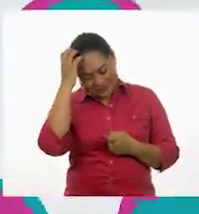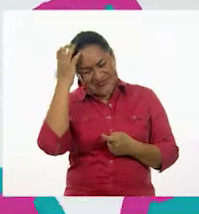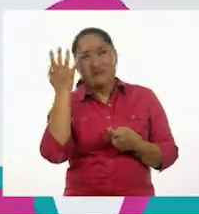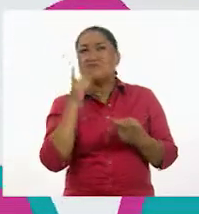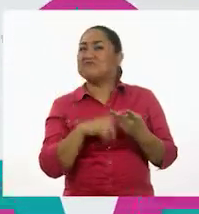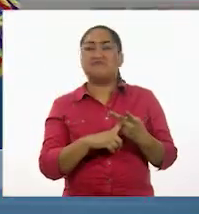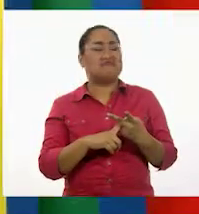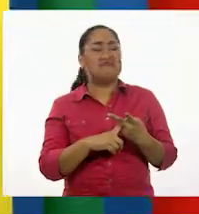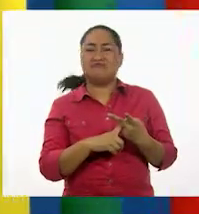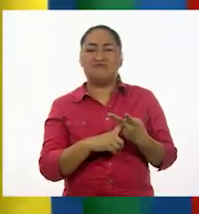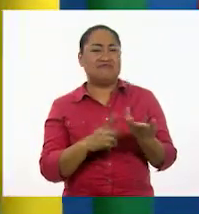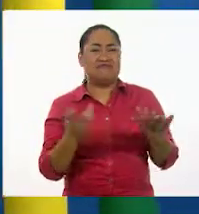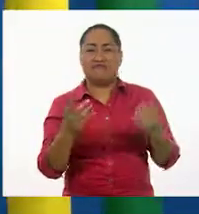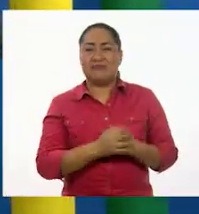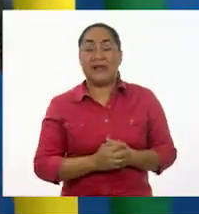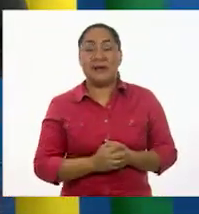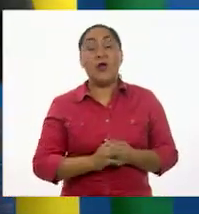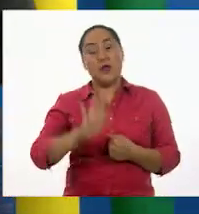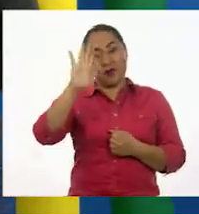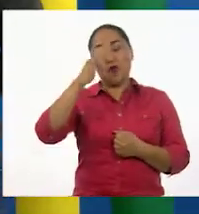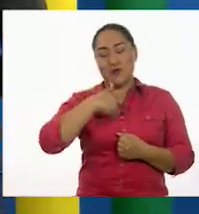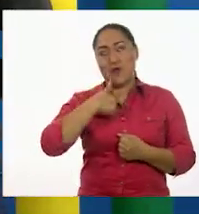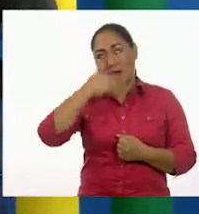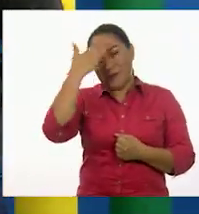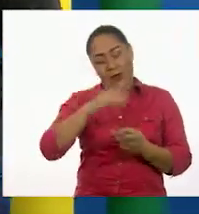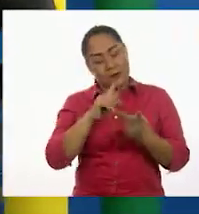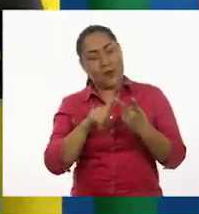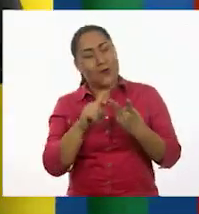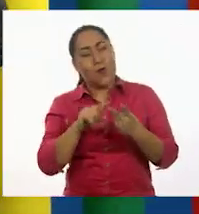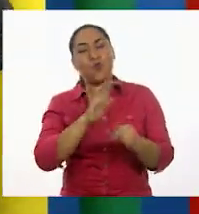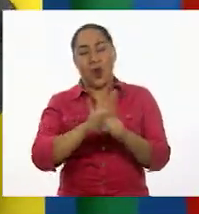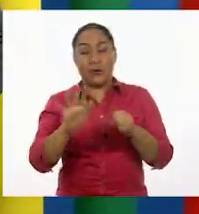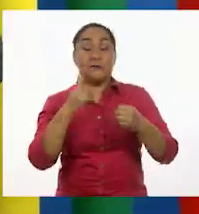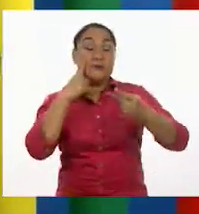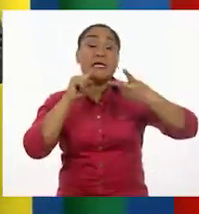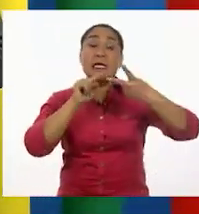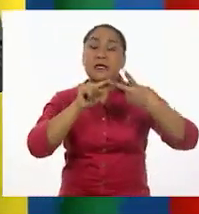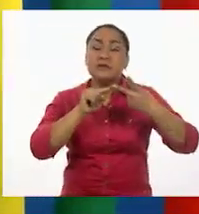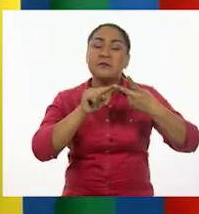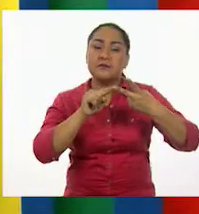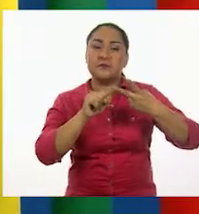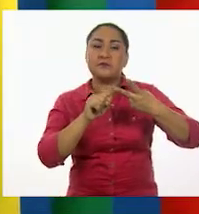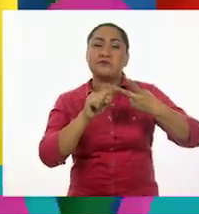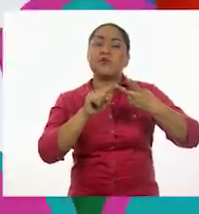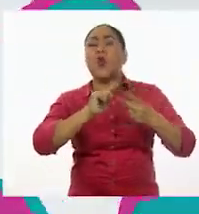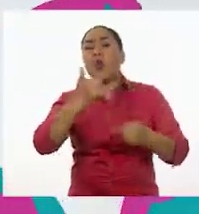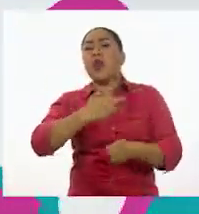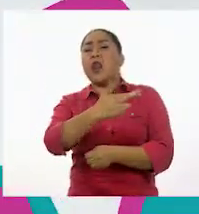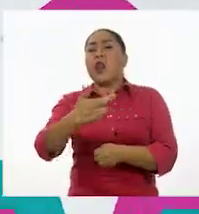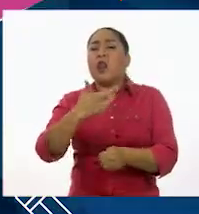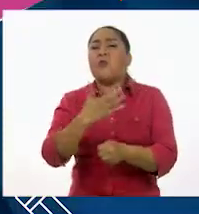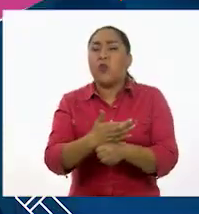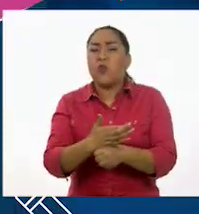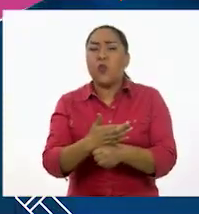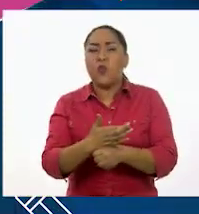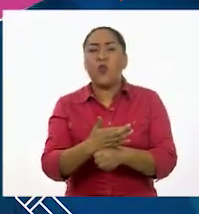la otra. Yo me acuerdo cuál es la otra, maestra. La otra, el otro tipo de república fue la